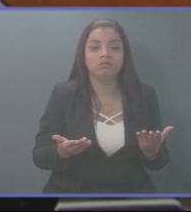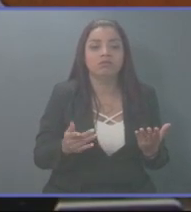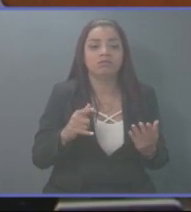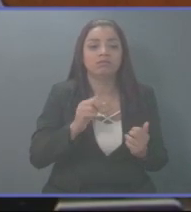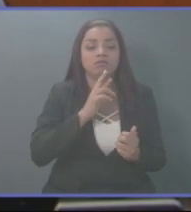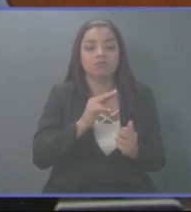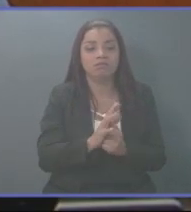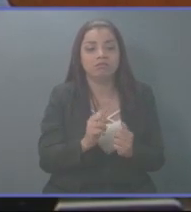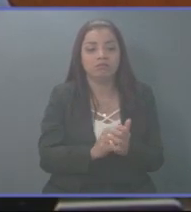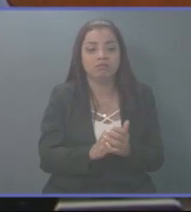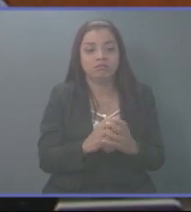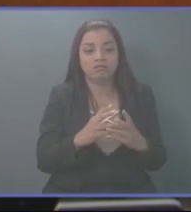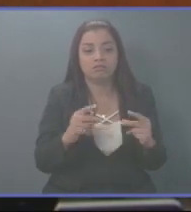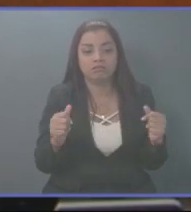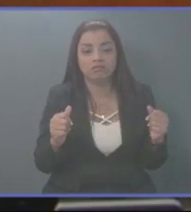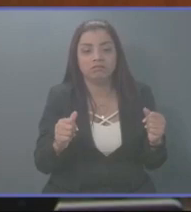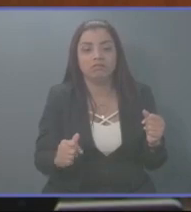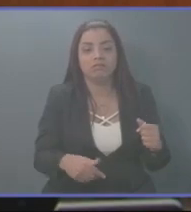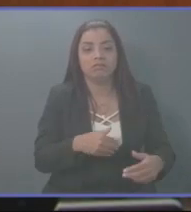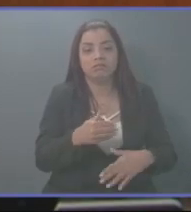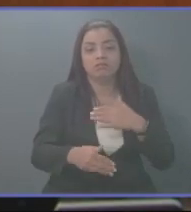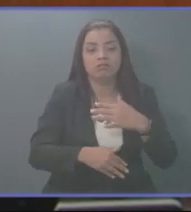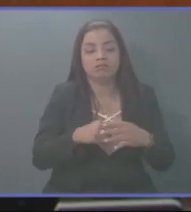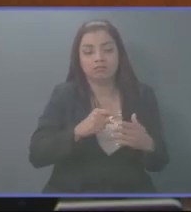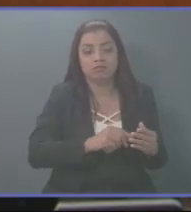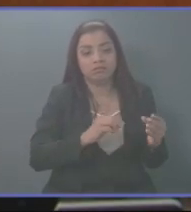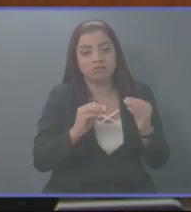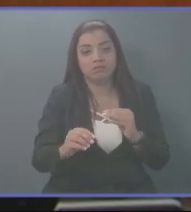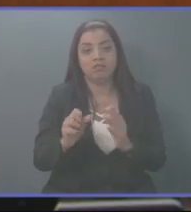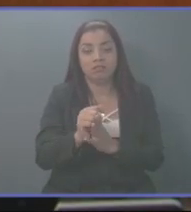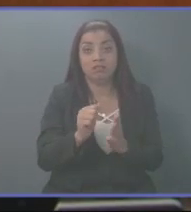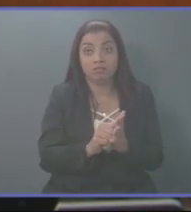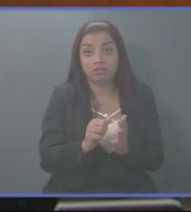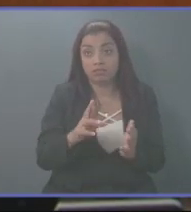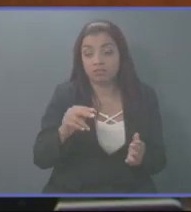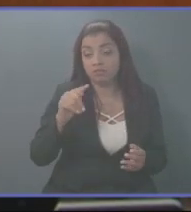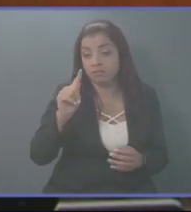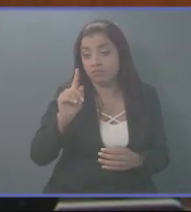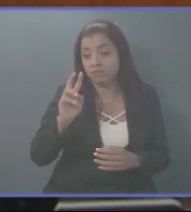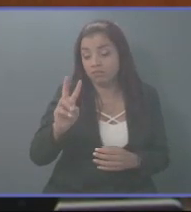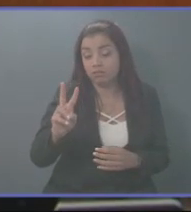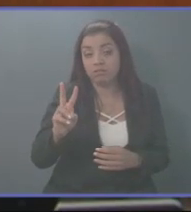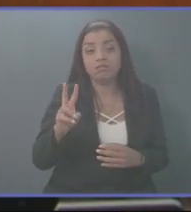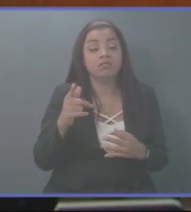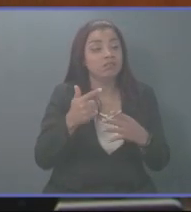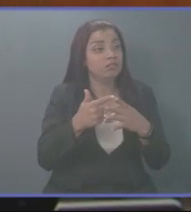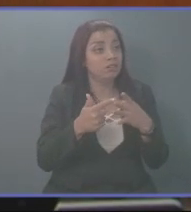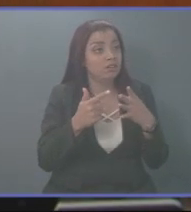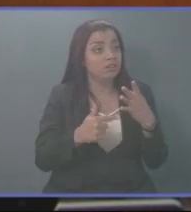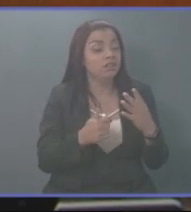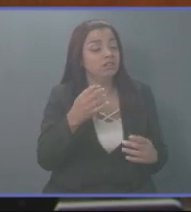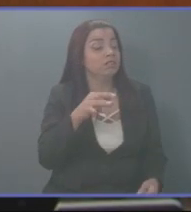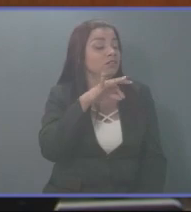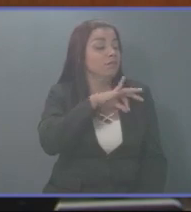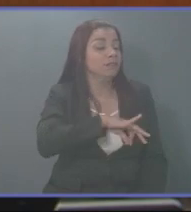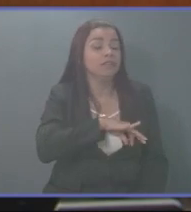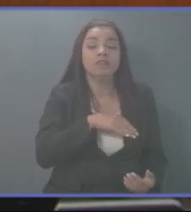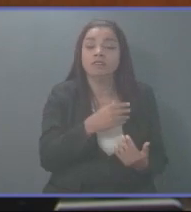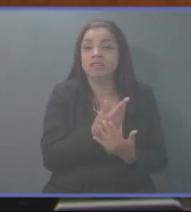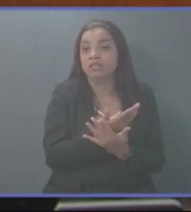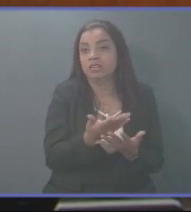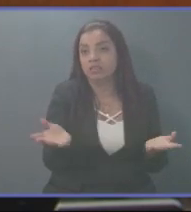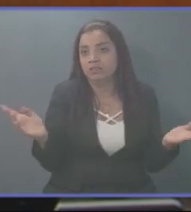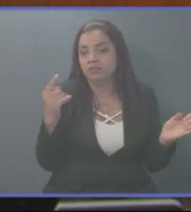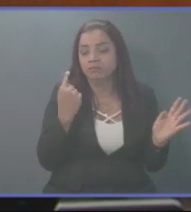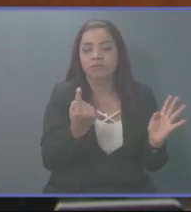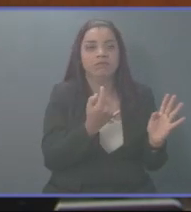soluciones duraderas. Ámbito de aplicación, artículo 2. La presente ley se aplicará en beneficio de todas las personas que